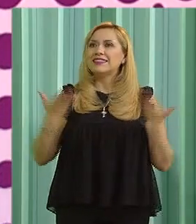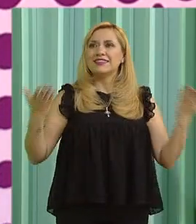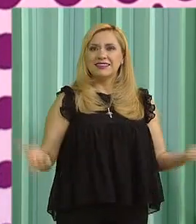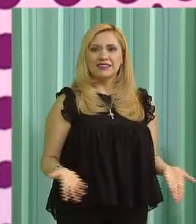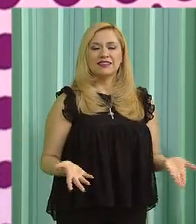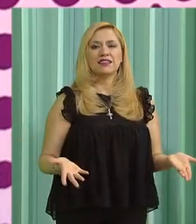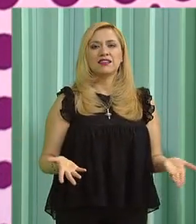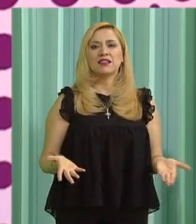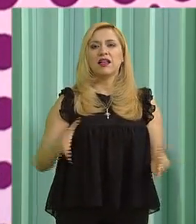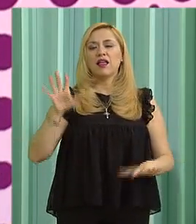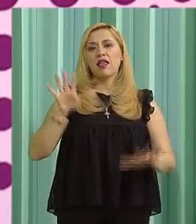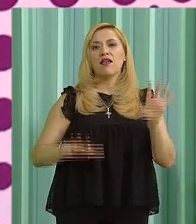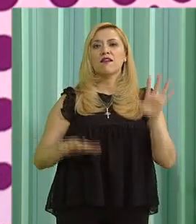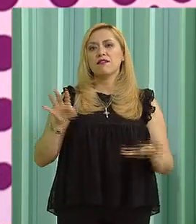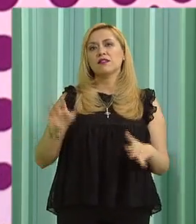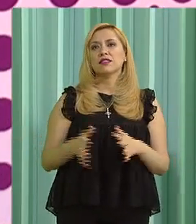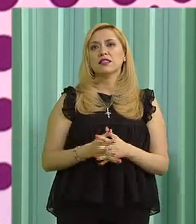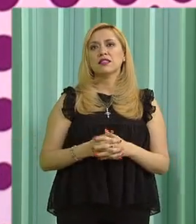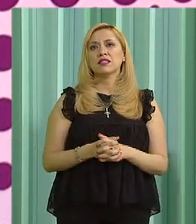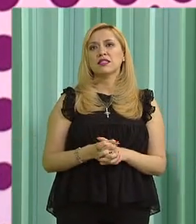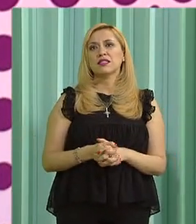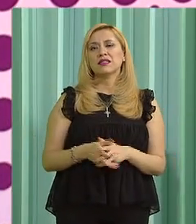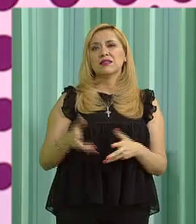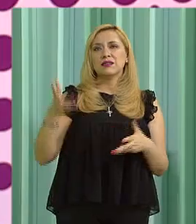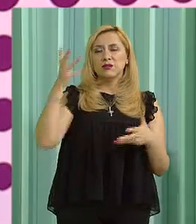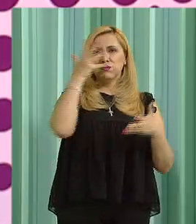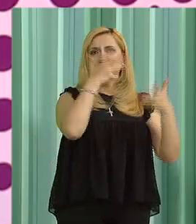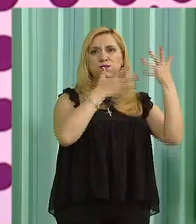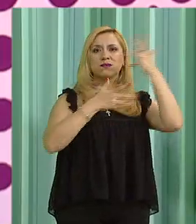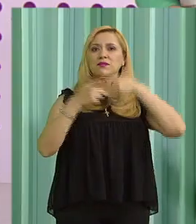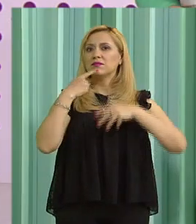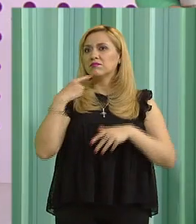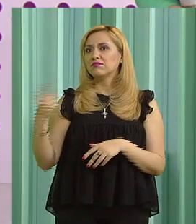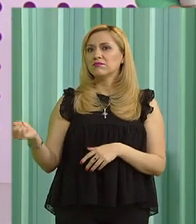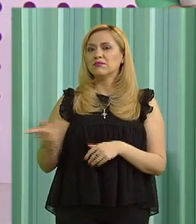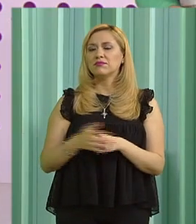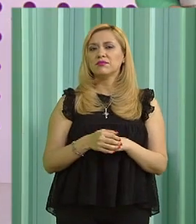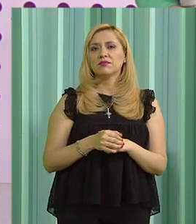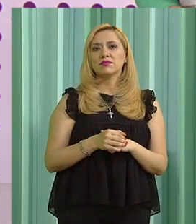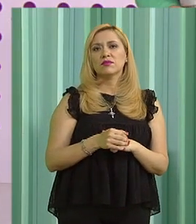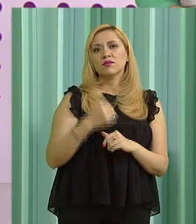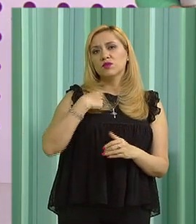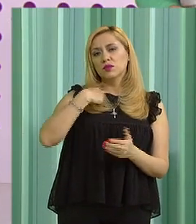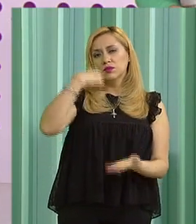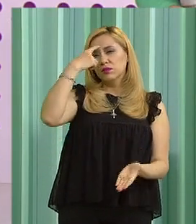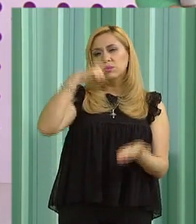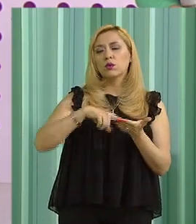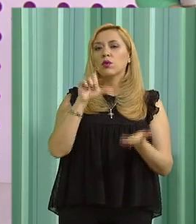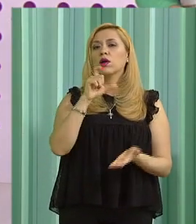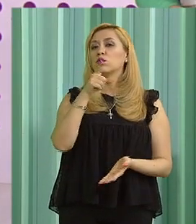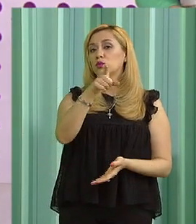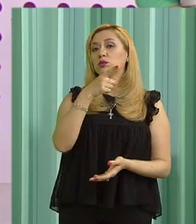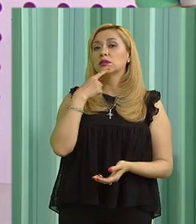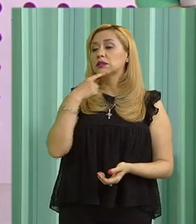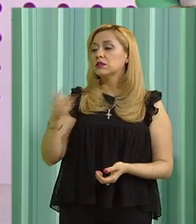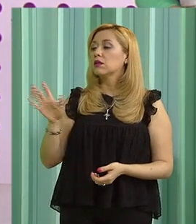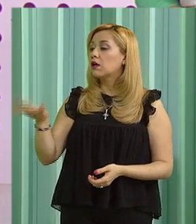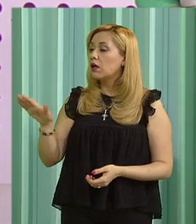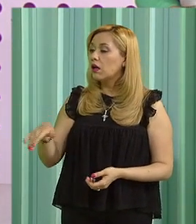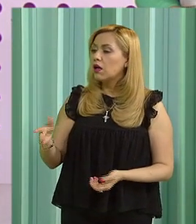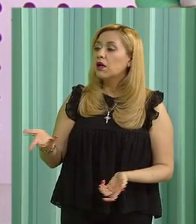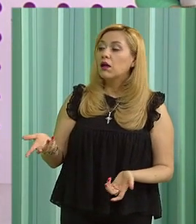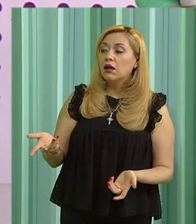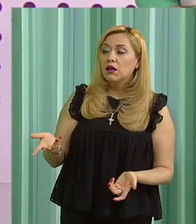como la que mencionaba hace rato mi compañero. Yo creo que cuando uno les dice, a ver, estás aquí por